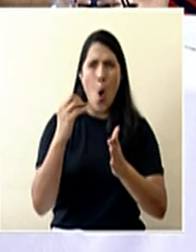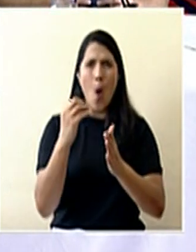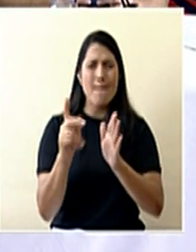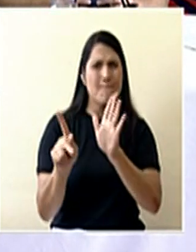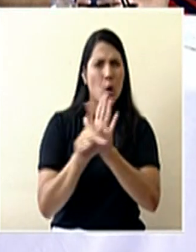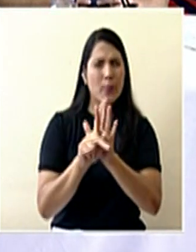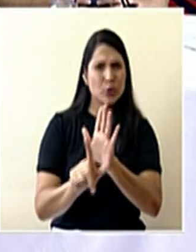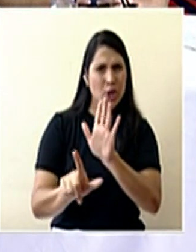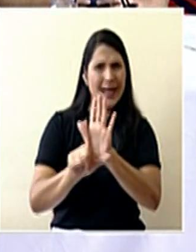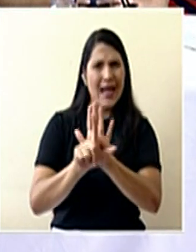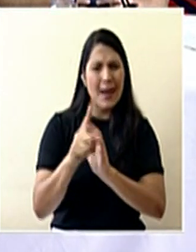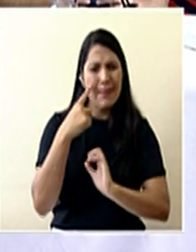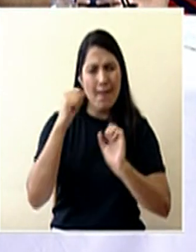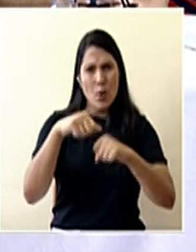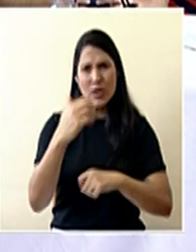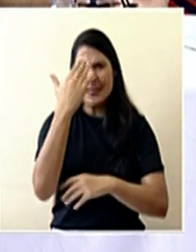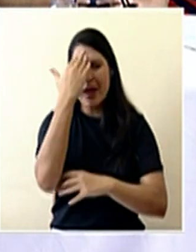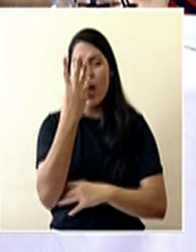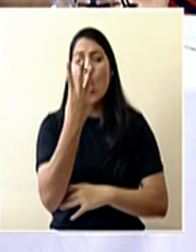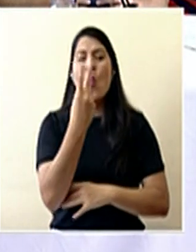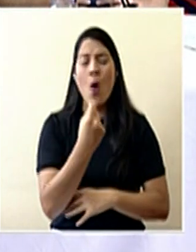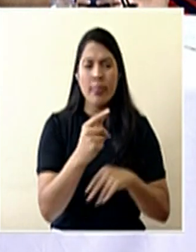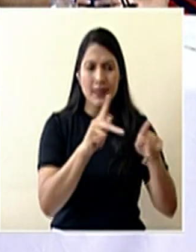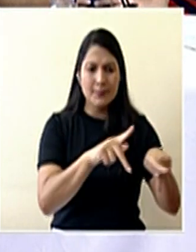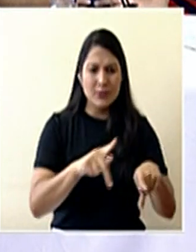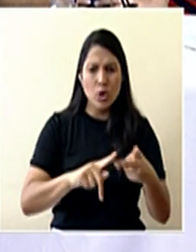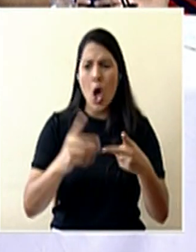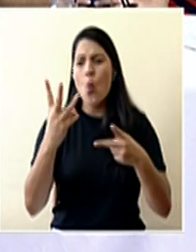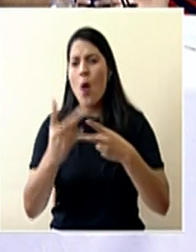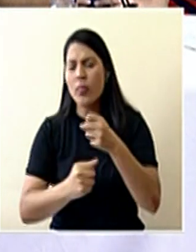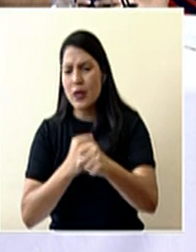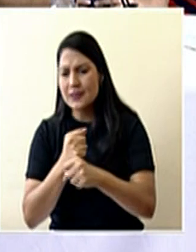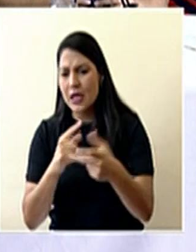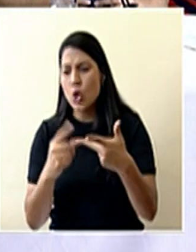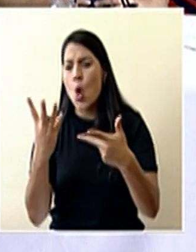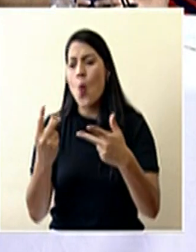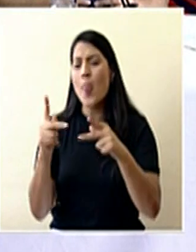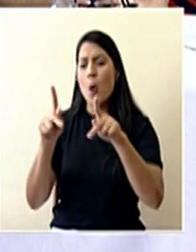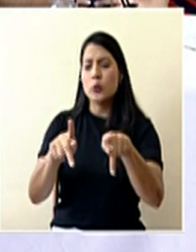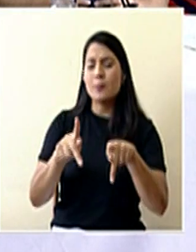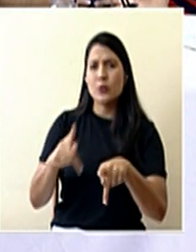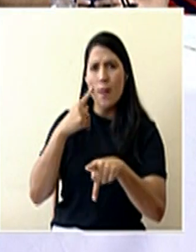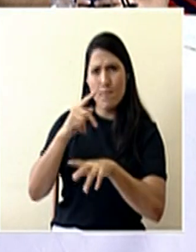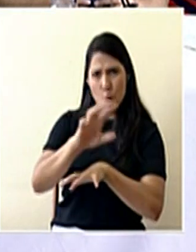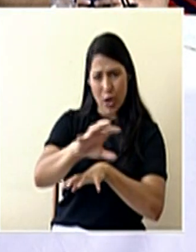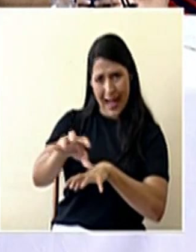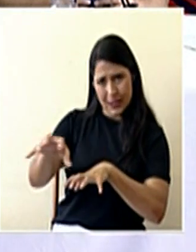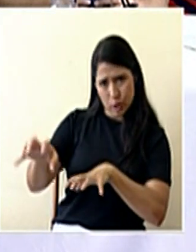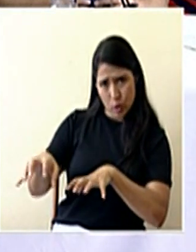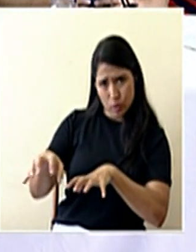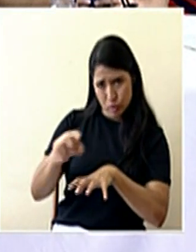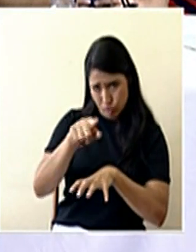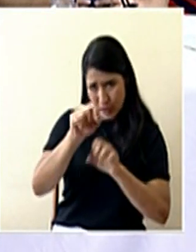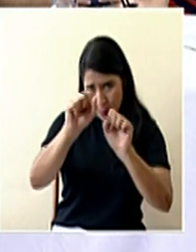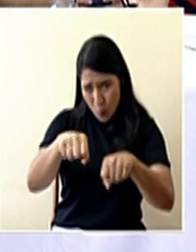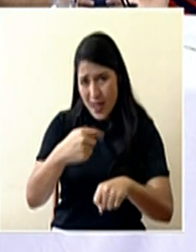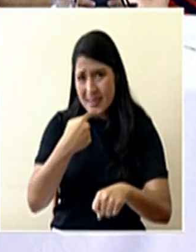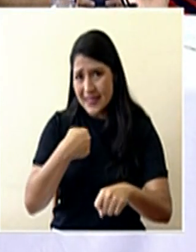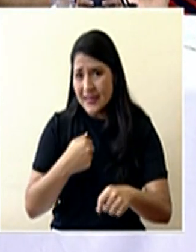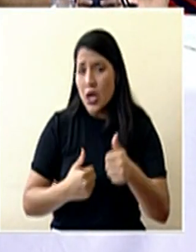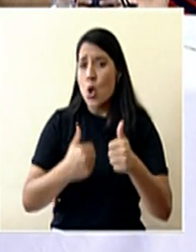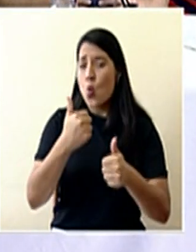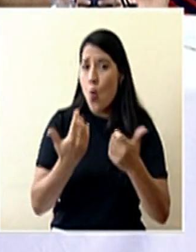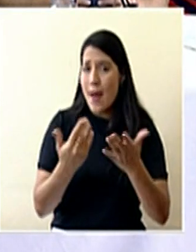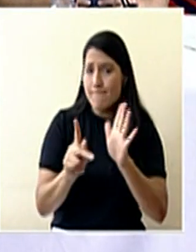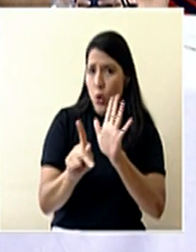distrito, edades de pacientes y cantidad de personas aisladas por cantón? En ese caso, ¿pueden detallar cuál es ese impedimento legal? Y si no es